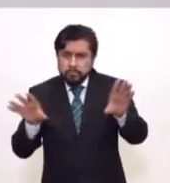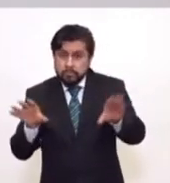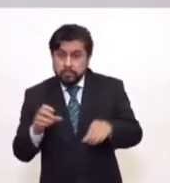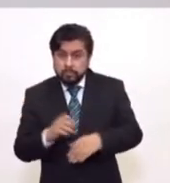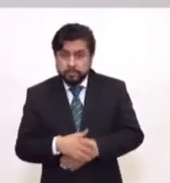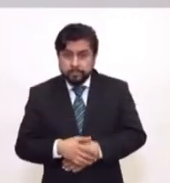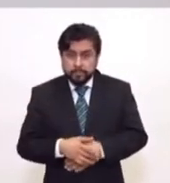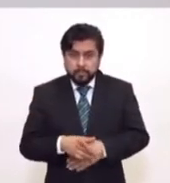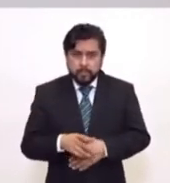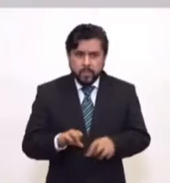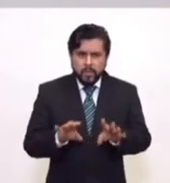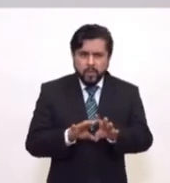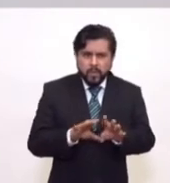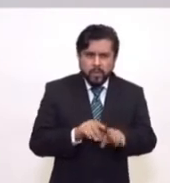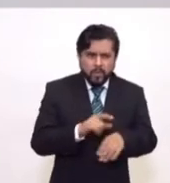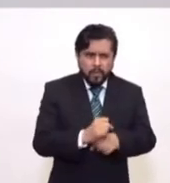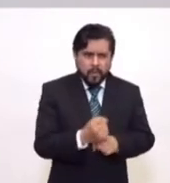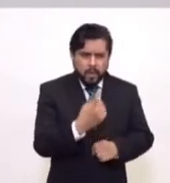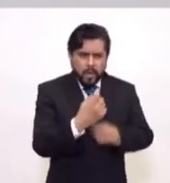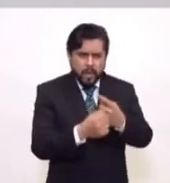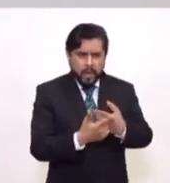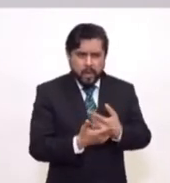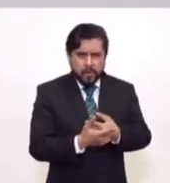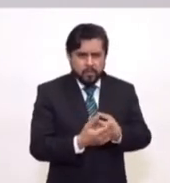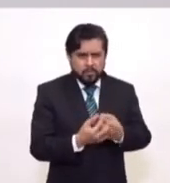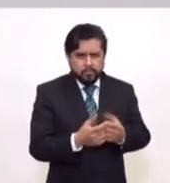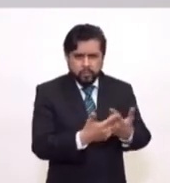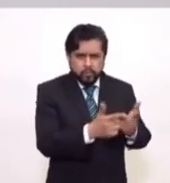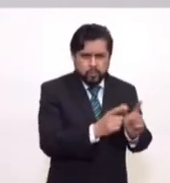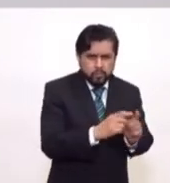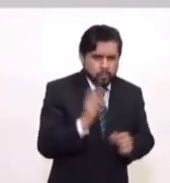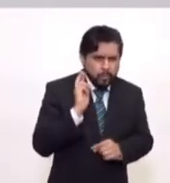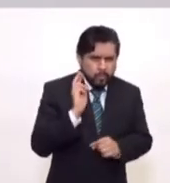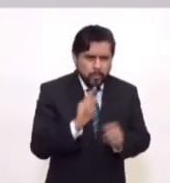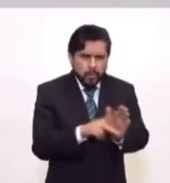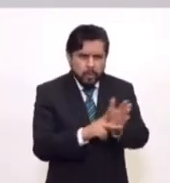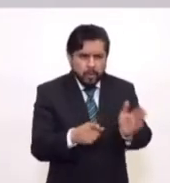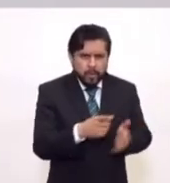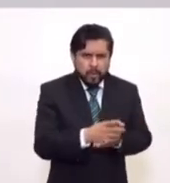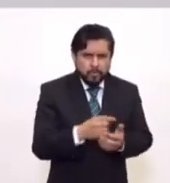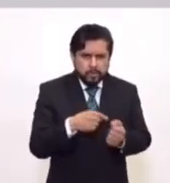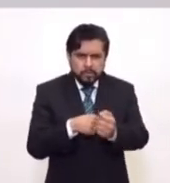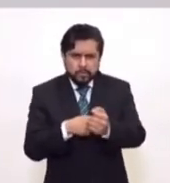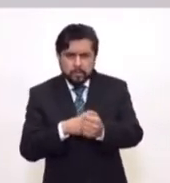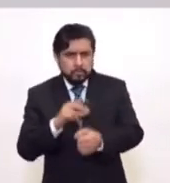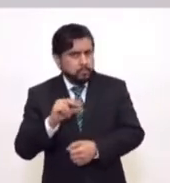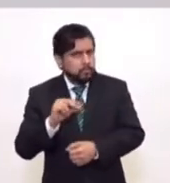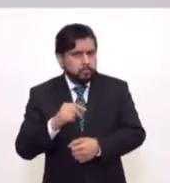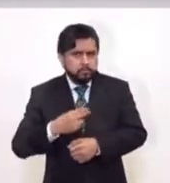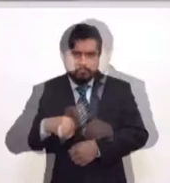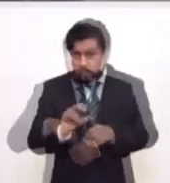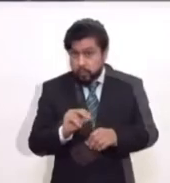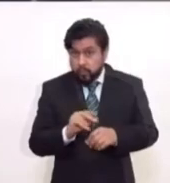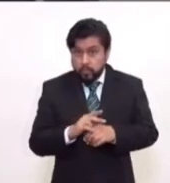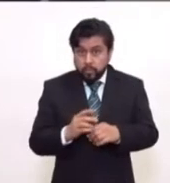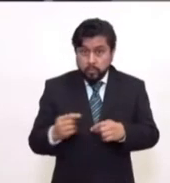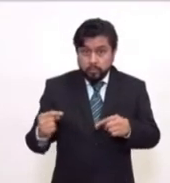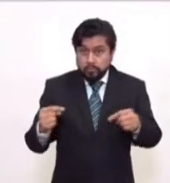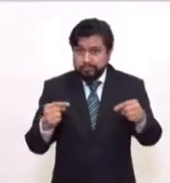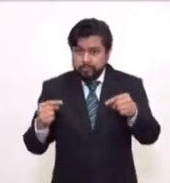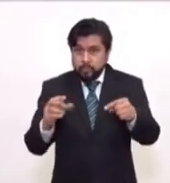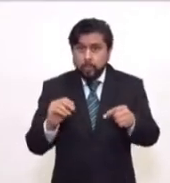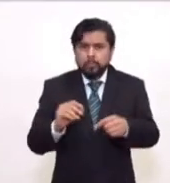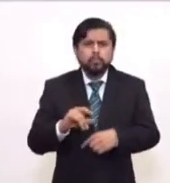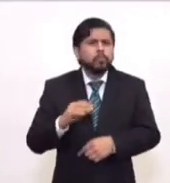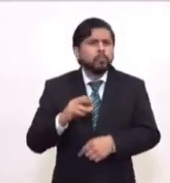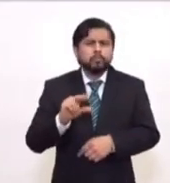de filtraciones a los medios de comunicación. Siempre hemos dicho la verdad, siempre hemos dado la información. Mi relación con él es